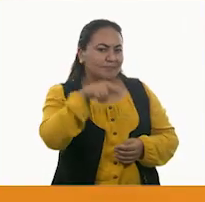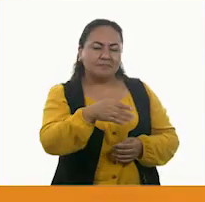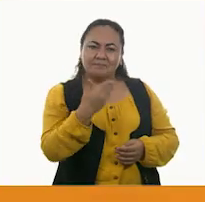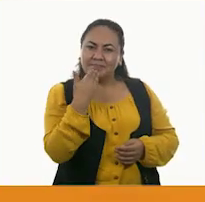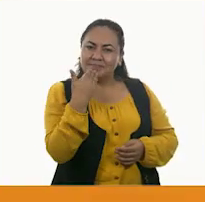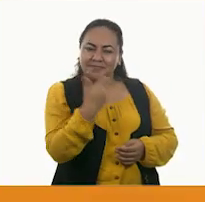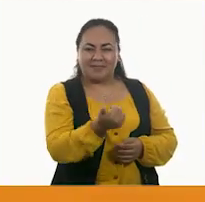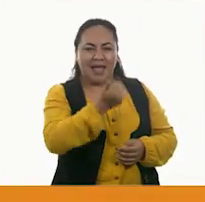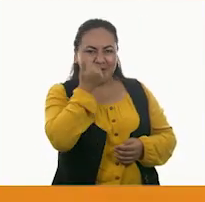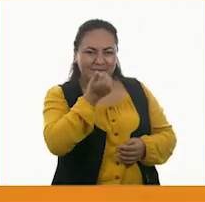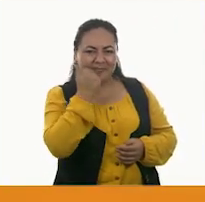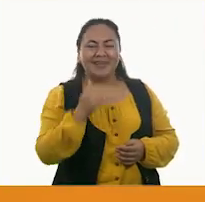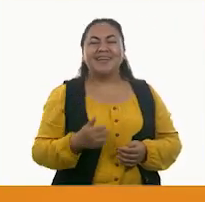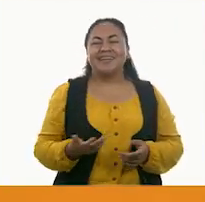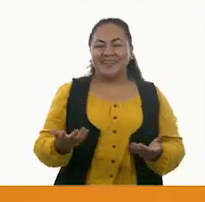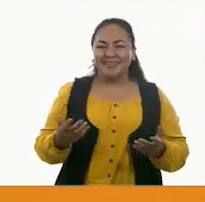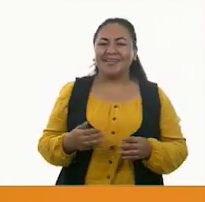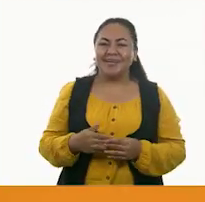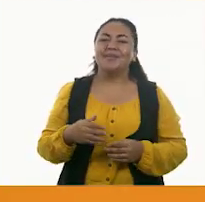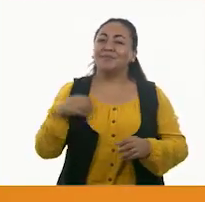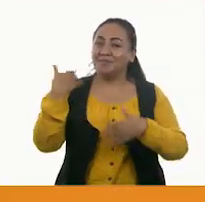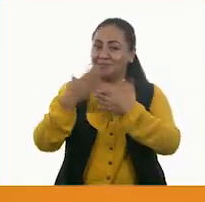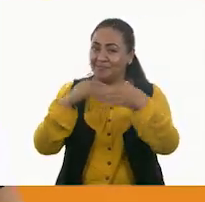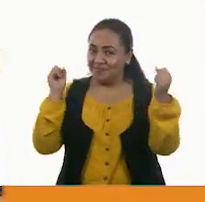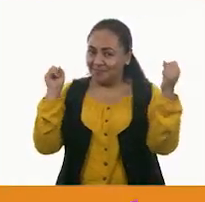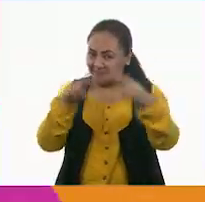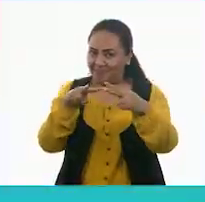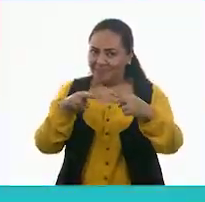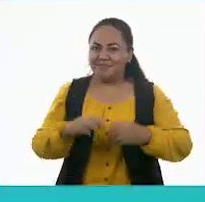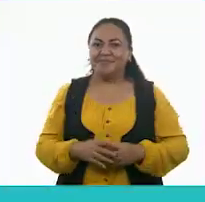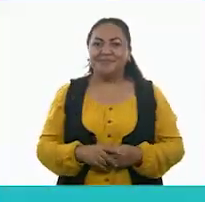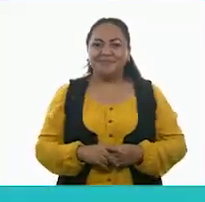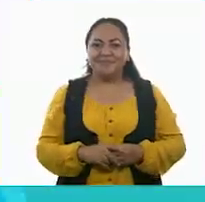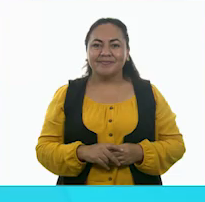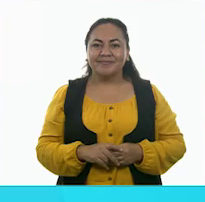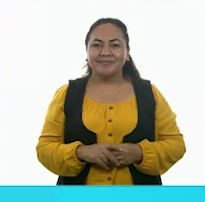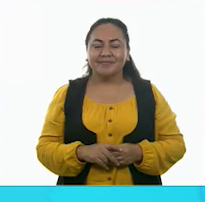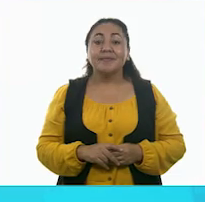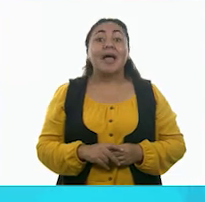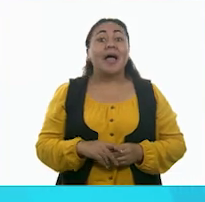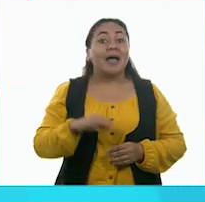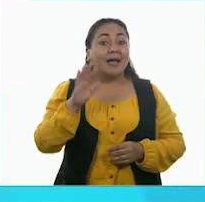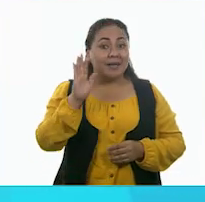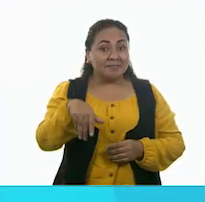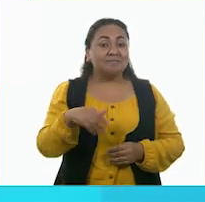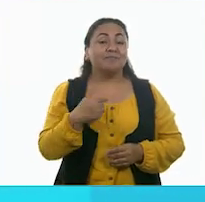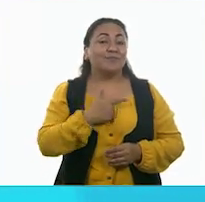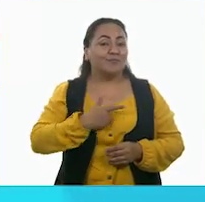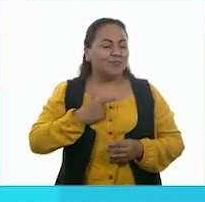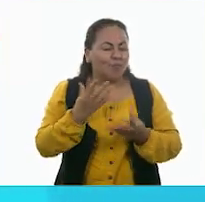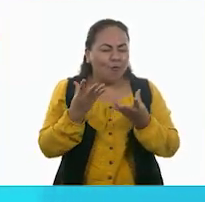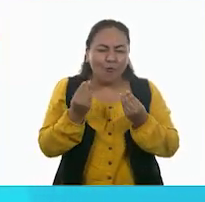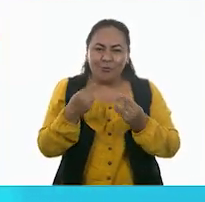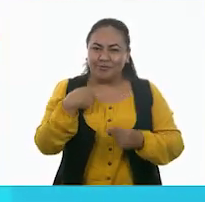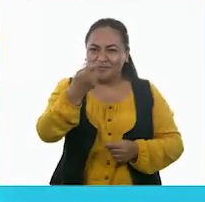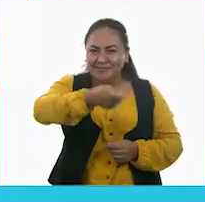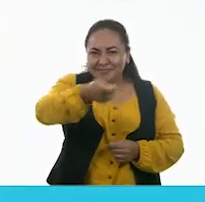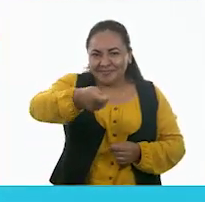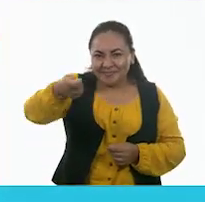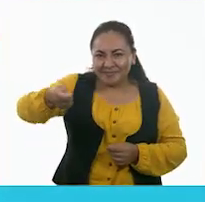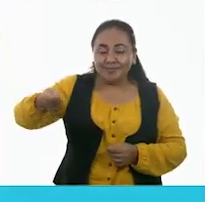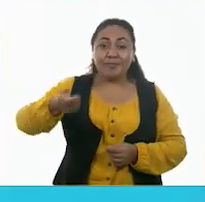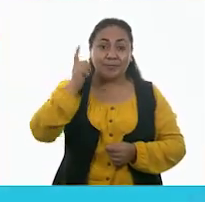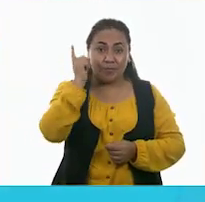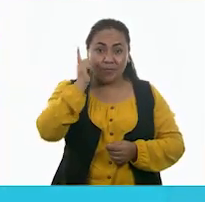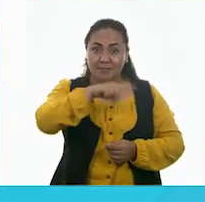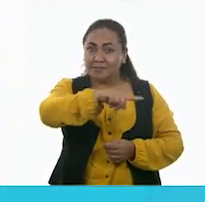excelente alumno. Nos vemos y hasta la próxima. Me da mucho gusto saludarlos.